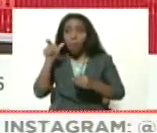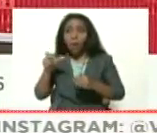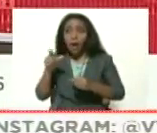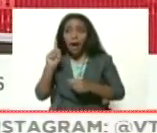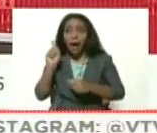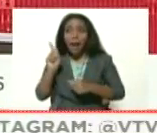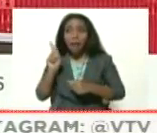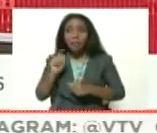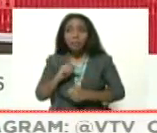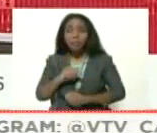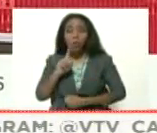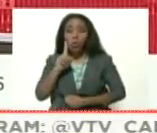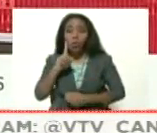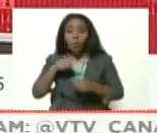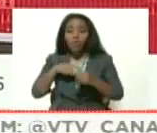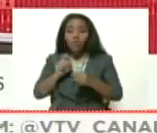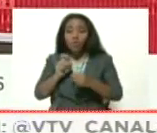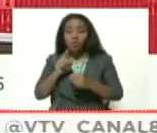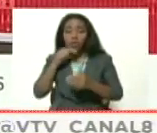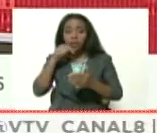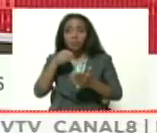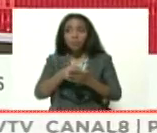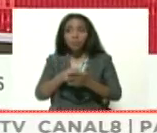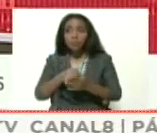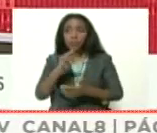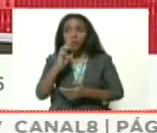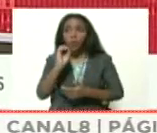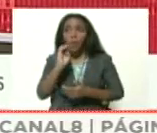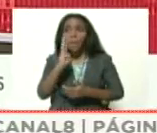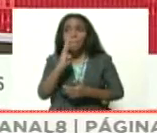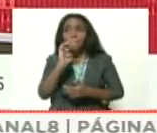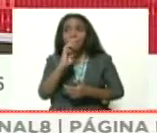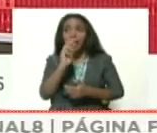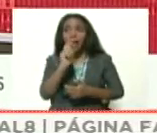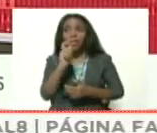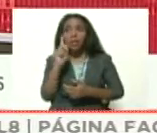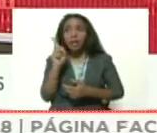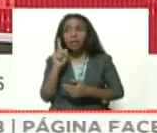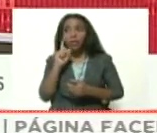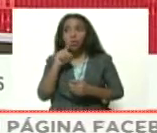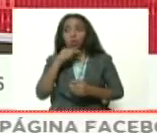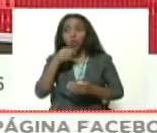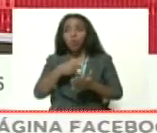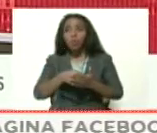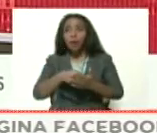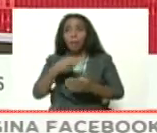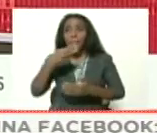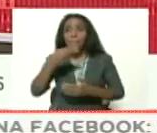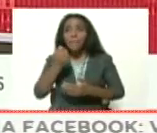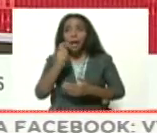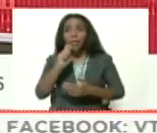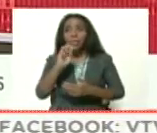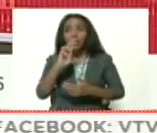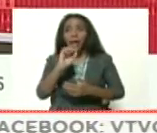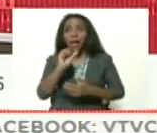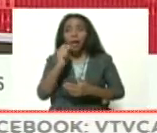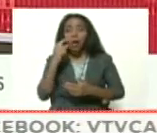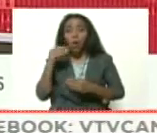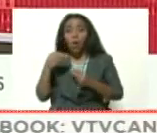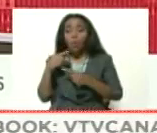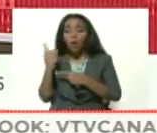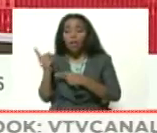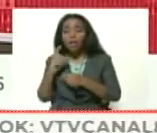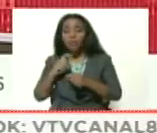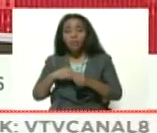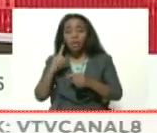es un desertor llamado Robert Colina Ibarra, alias Pantera. Como Fernández Figuera